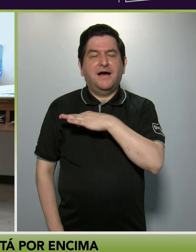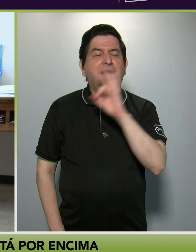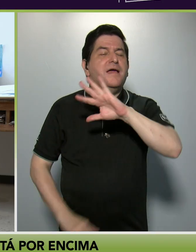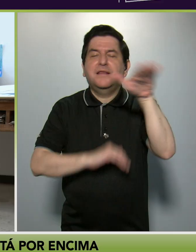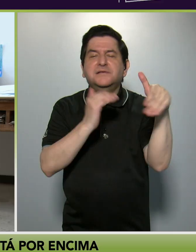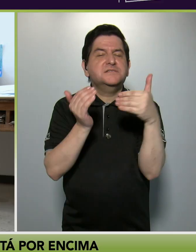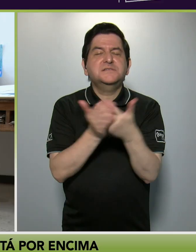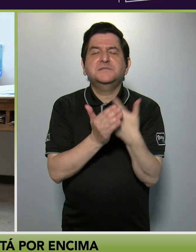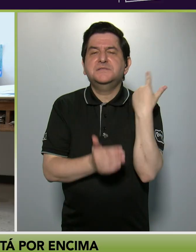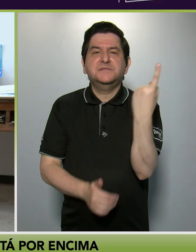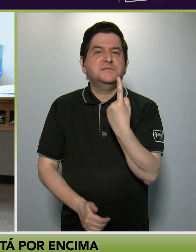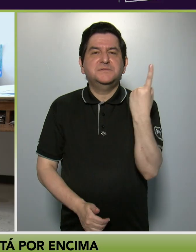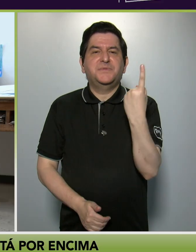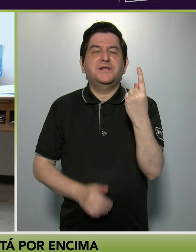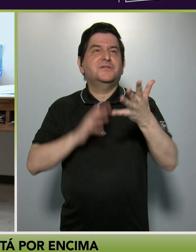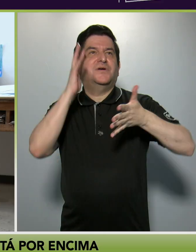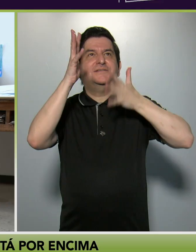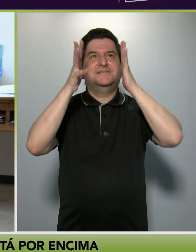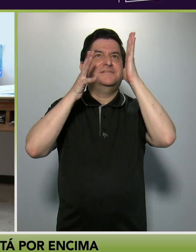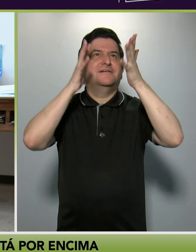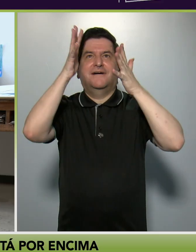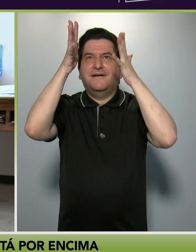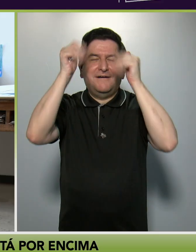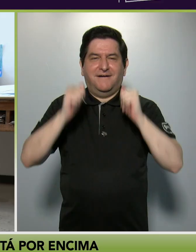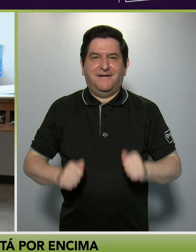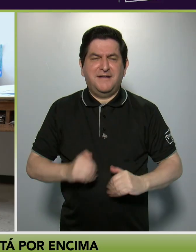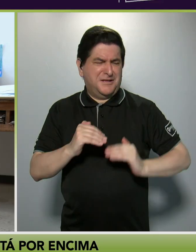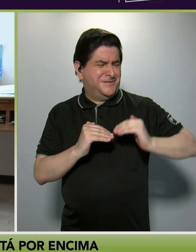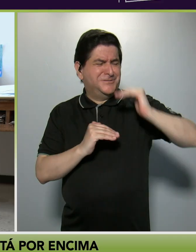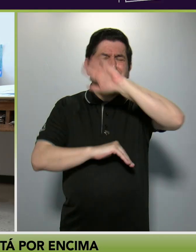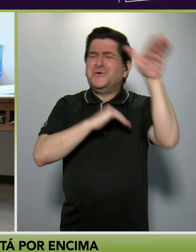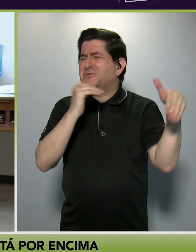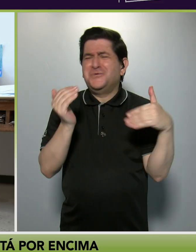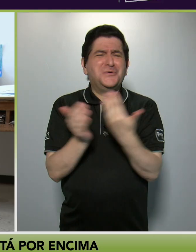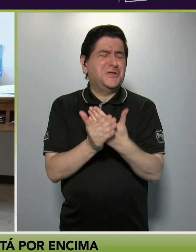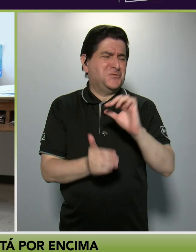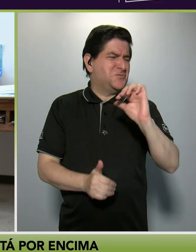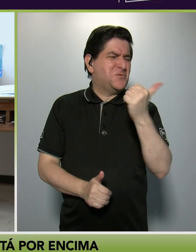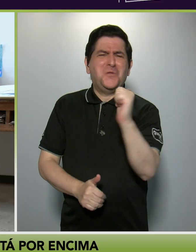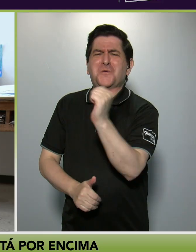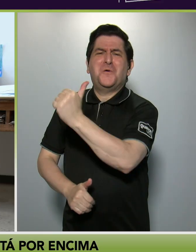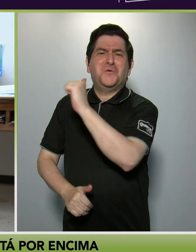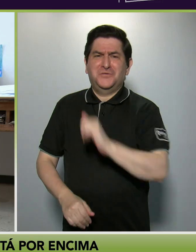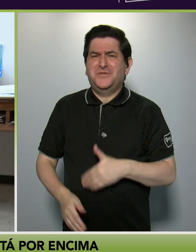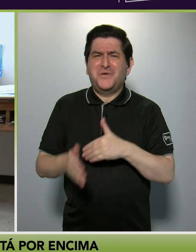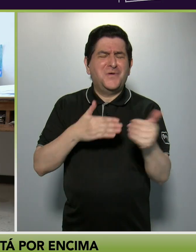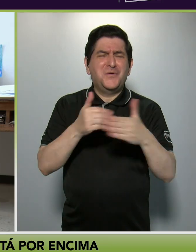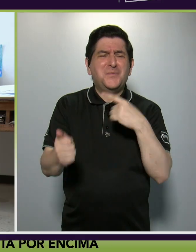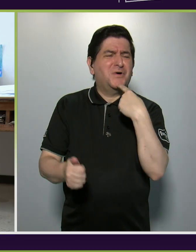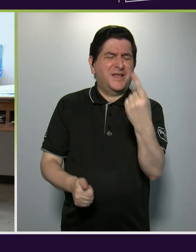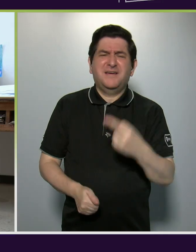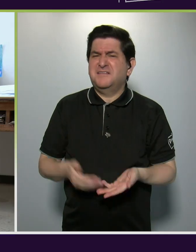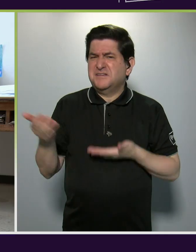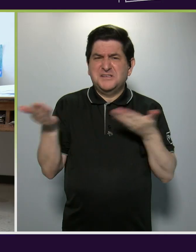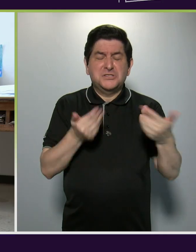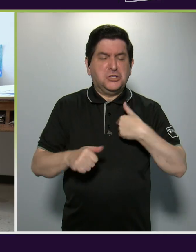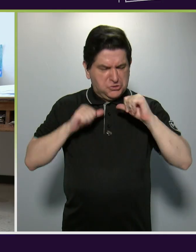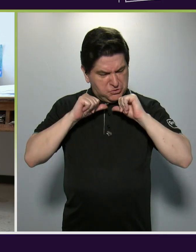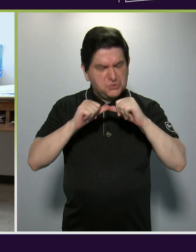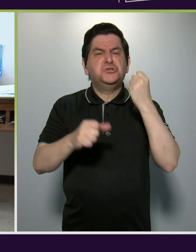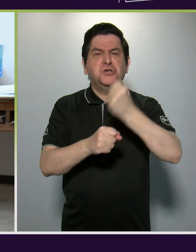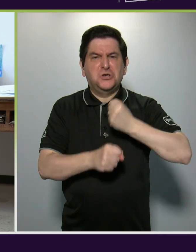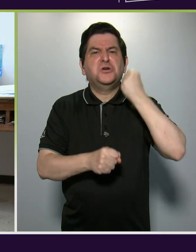esto siempre es la creación. Y está por encima de todo lo demás. Aunque me digan que no sirva, yo voy a seguir haciendo